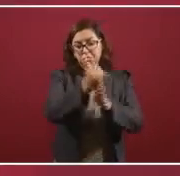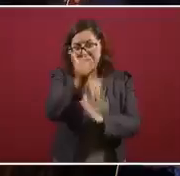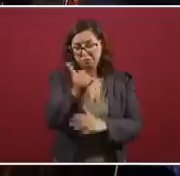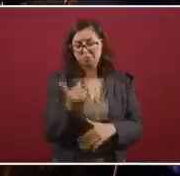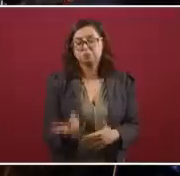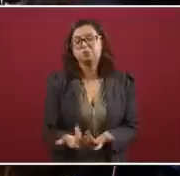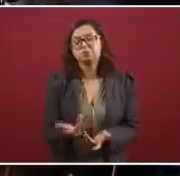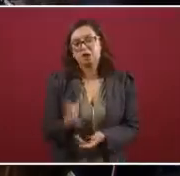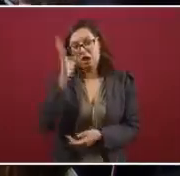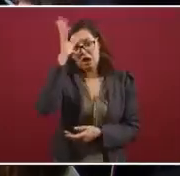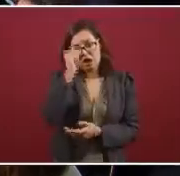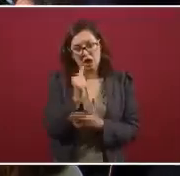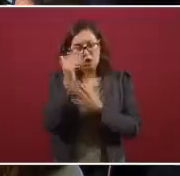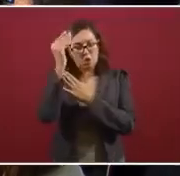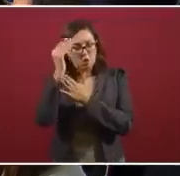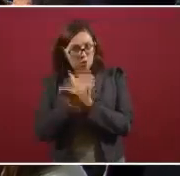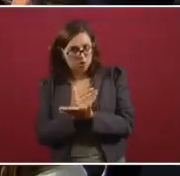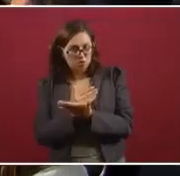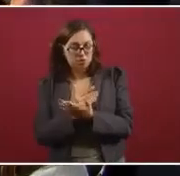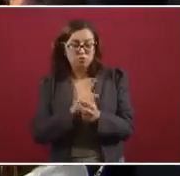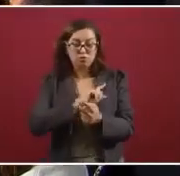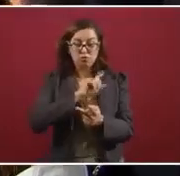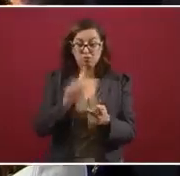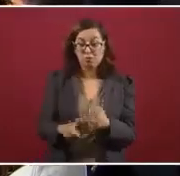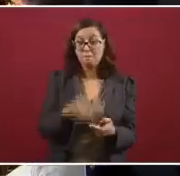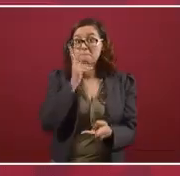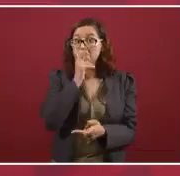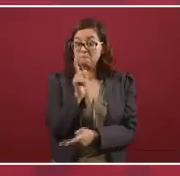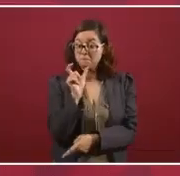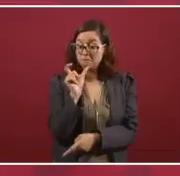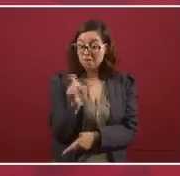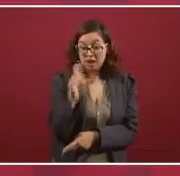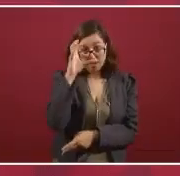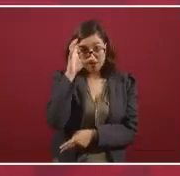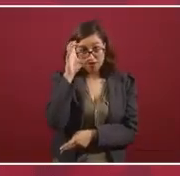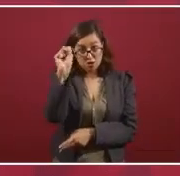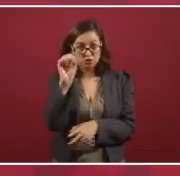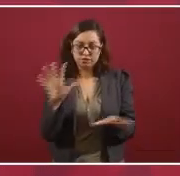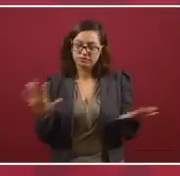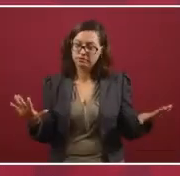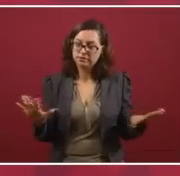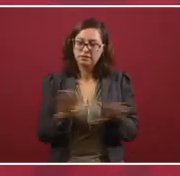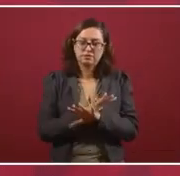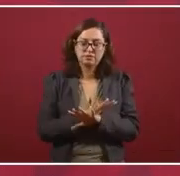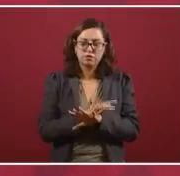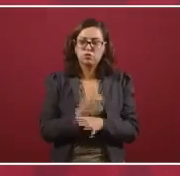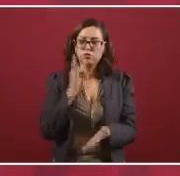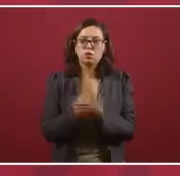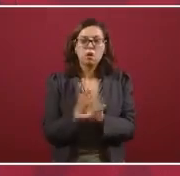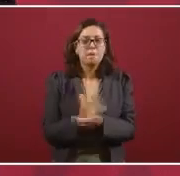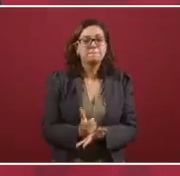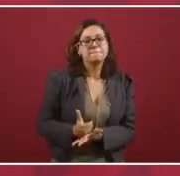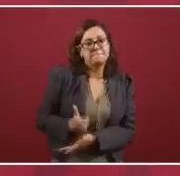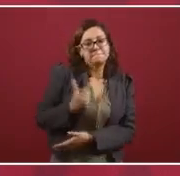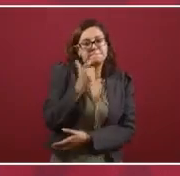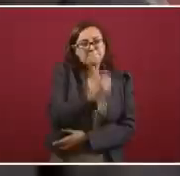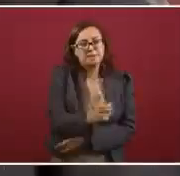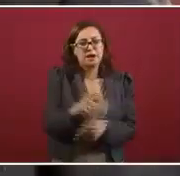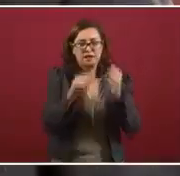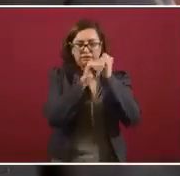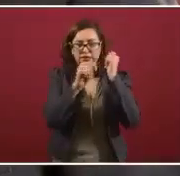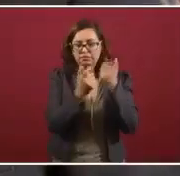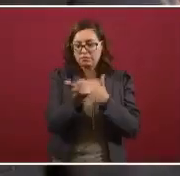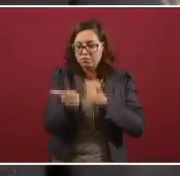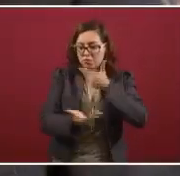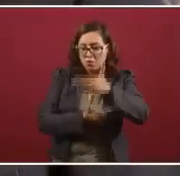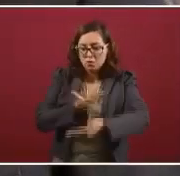la tarifa, se cambia el concepto de la tarifa misma a un concepto de transporte, que quiero señalar que además es el planteamiento que